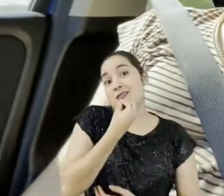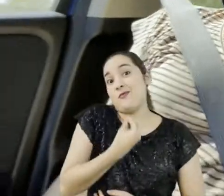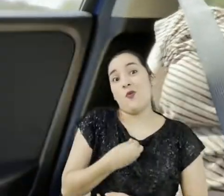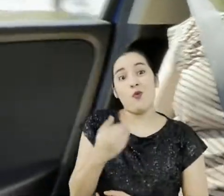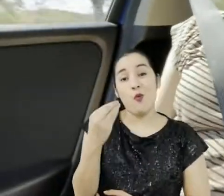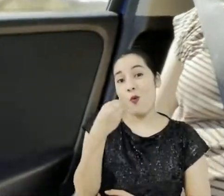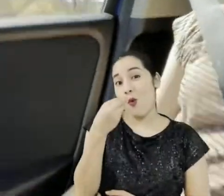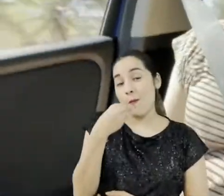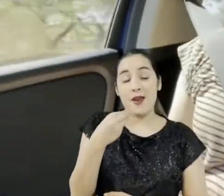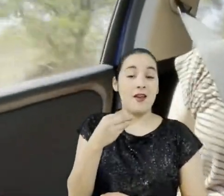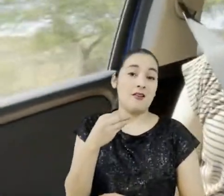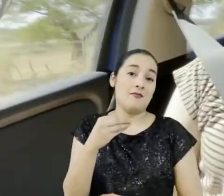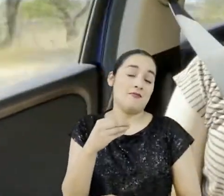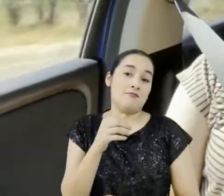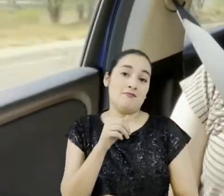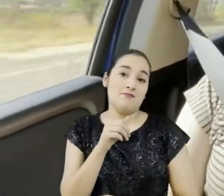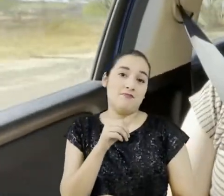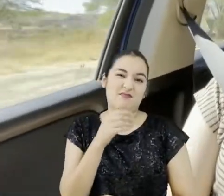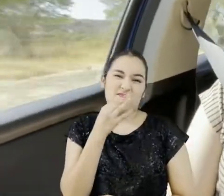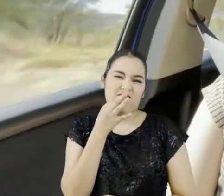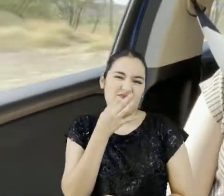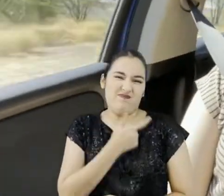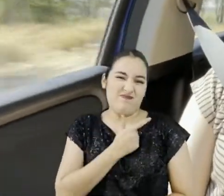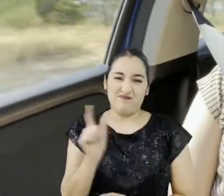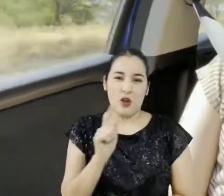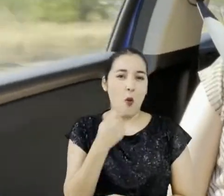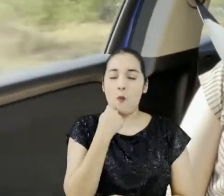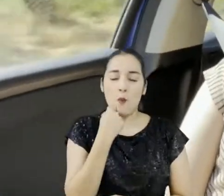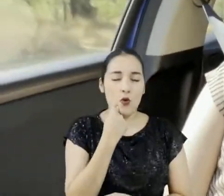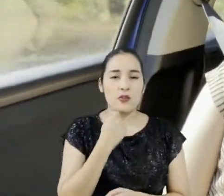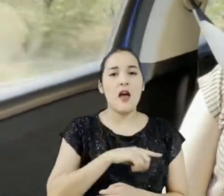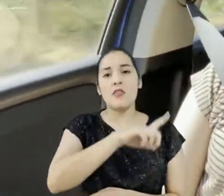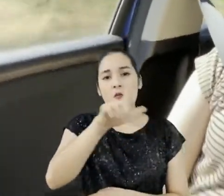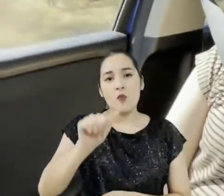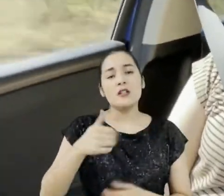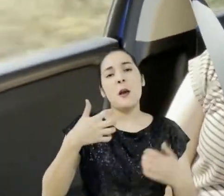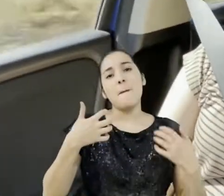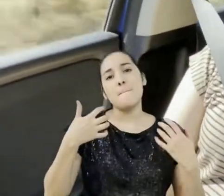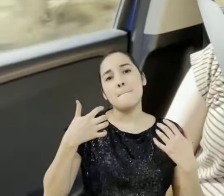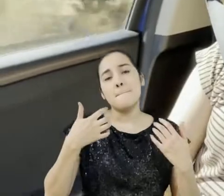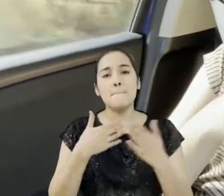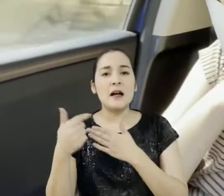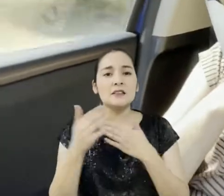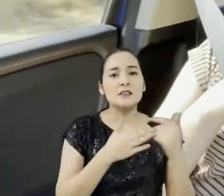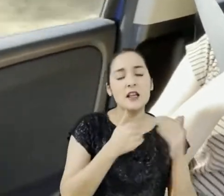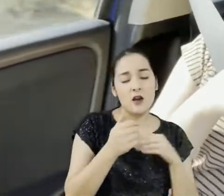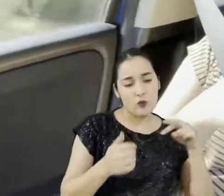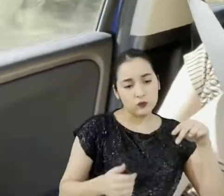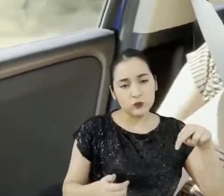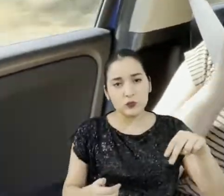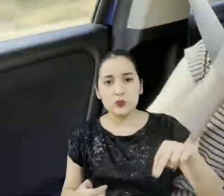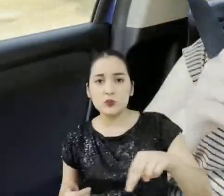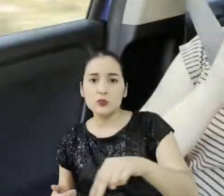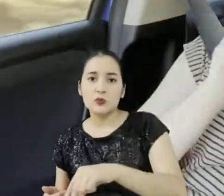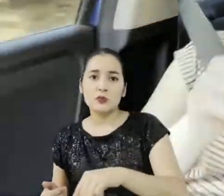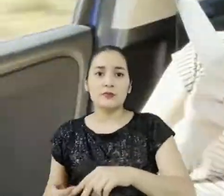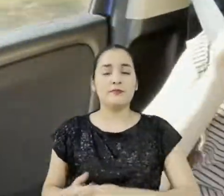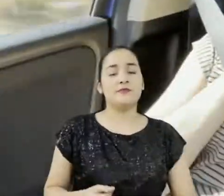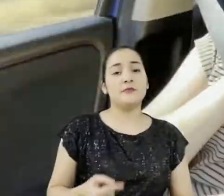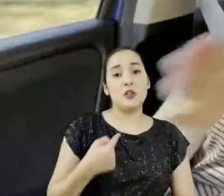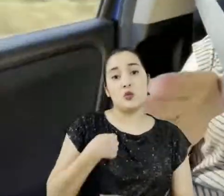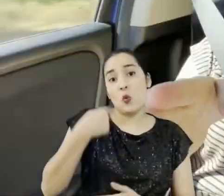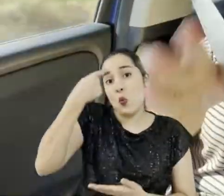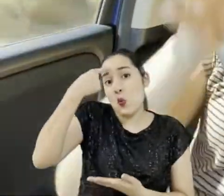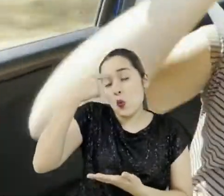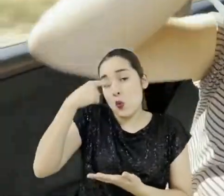lo demás estaba muy bien, muy rico. Bajamos allá de la presa, caminar un poquito y ahorita íbamos a llegar, teníamos planeado